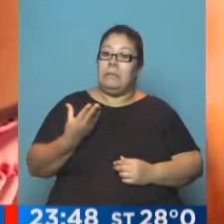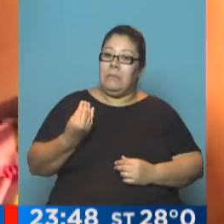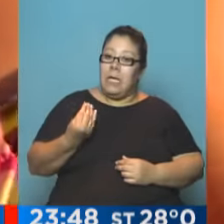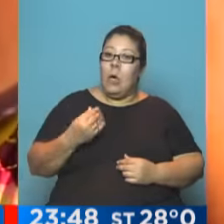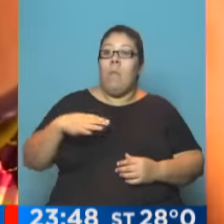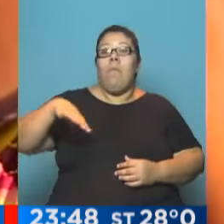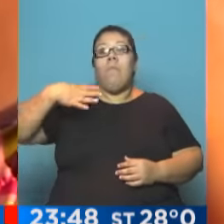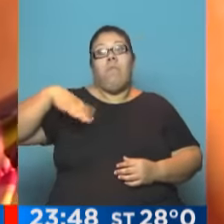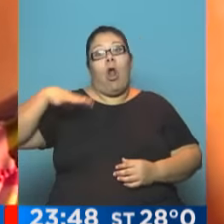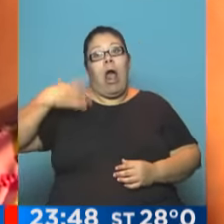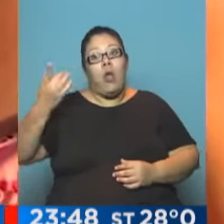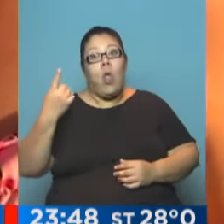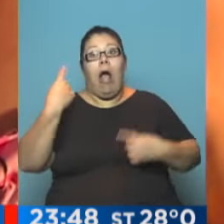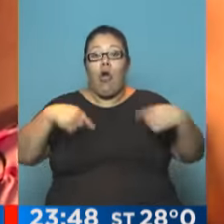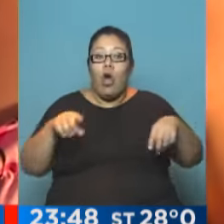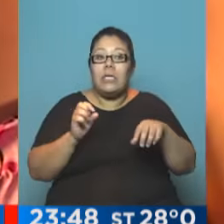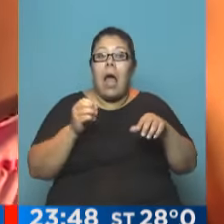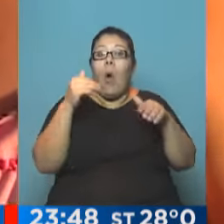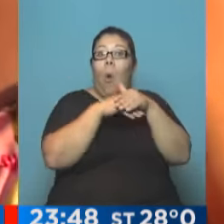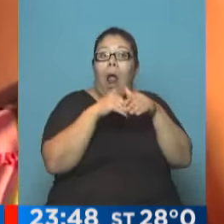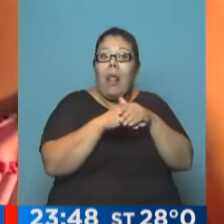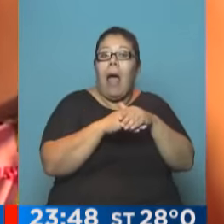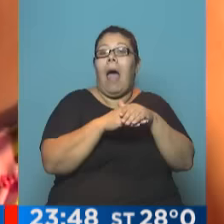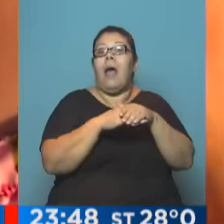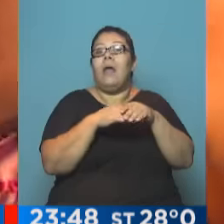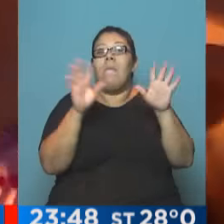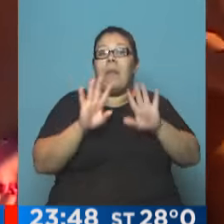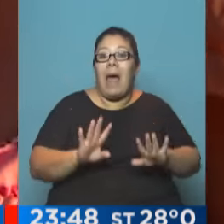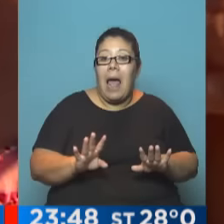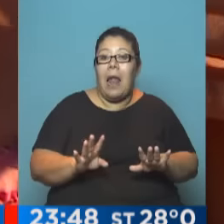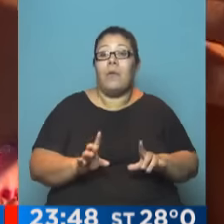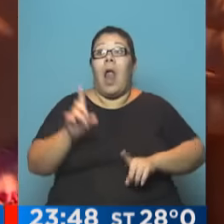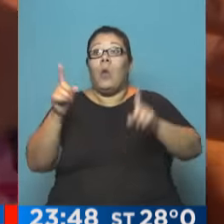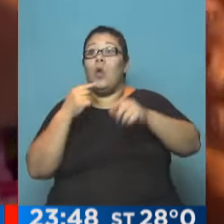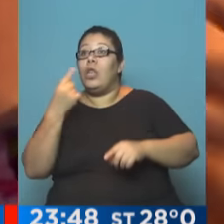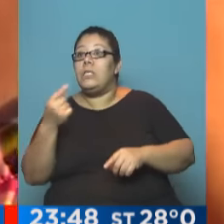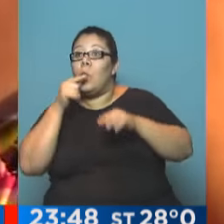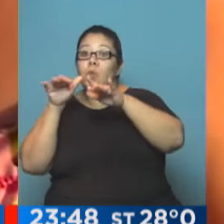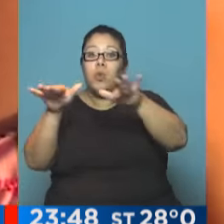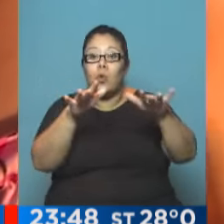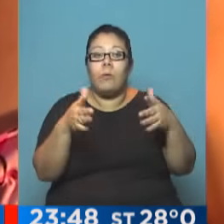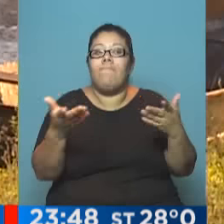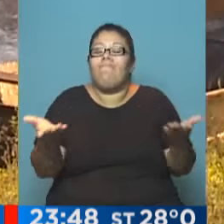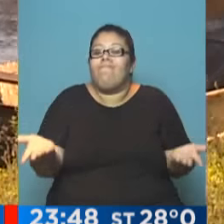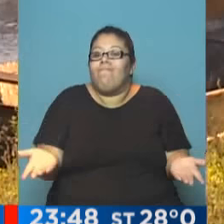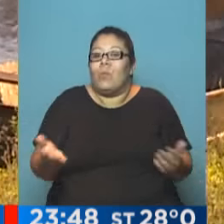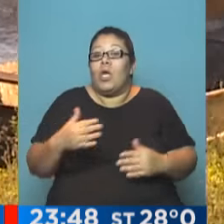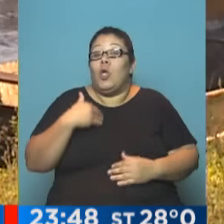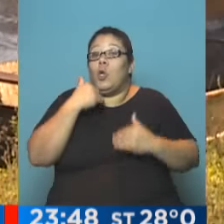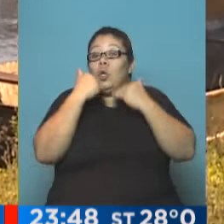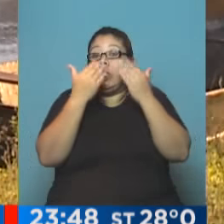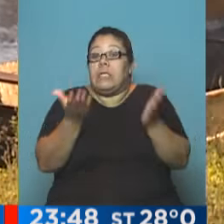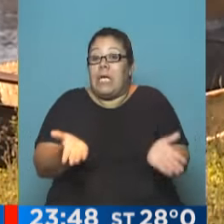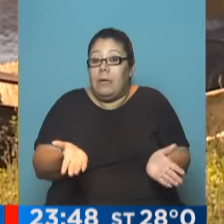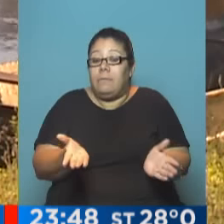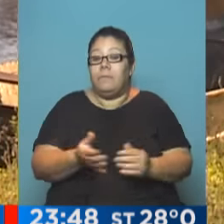cosas, porque uno dice una cosa, otro dice otra. Así que no sé, todavía te doy en veremos de... A ver